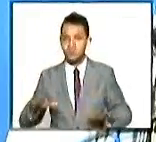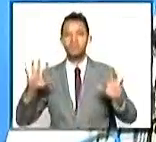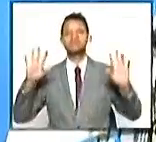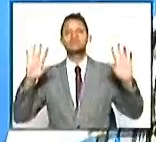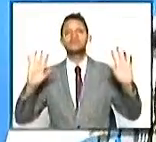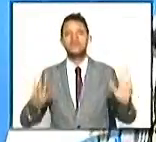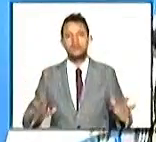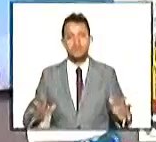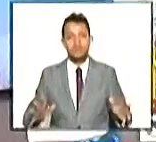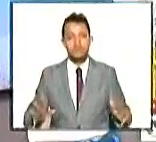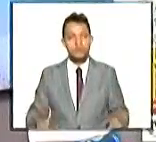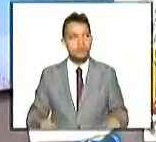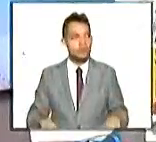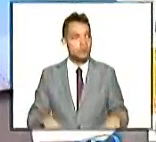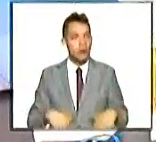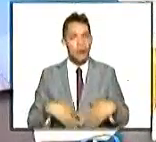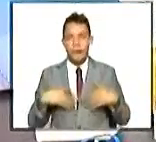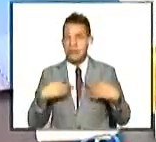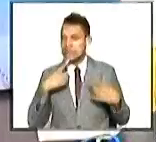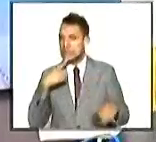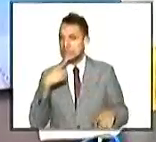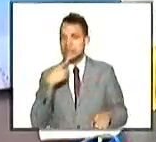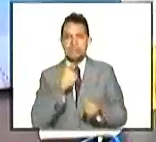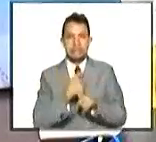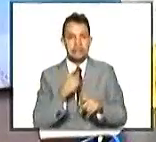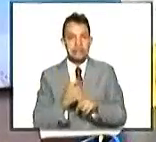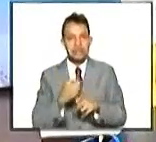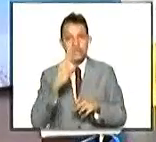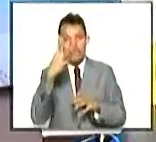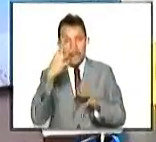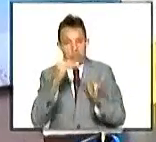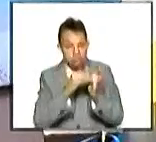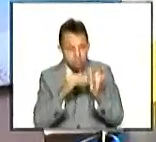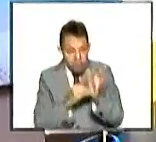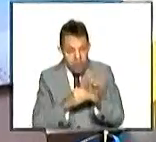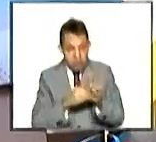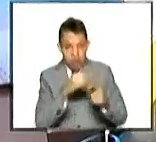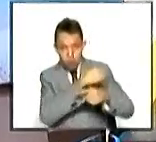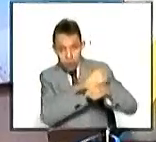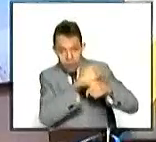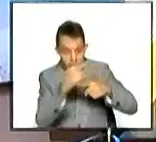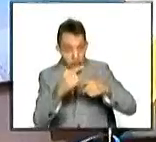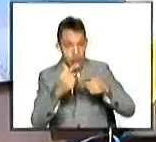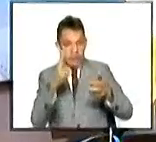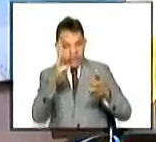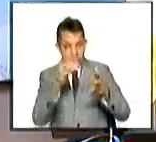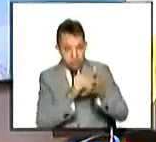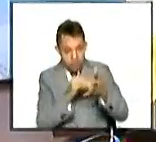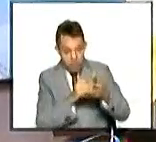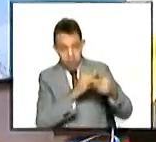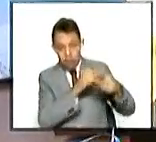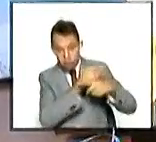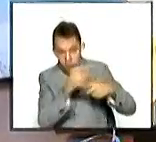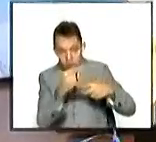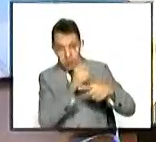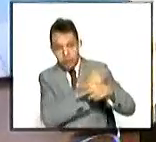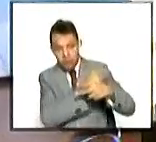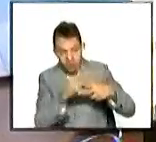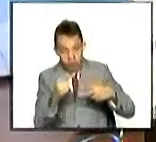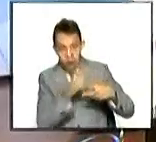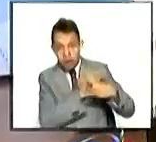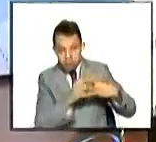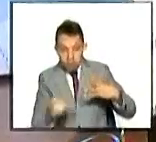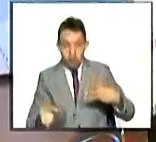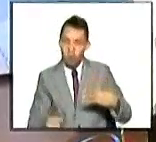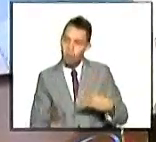parece demasiado, es exagerado tres veces cultivar, fumigar un cultivo. ¿Por cuánto tiempo? Esa